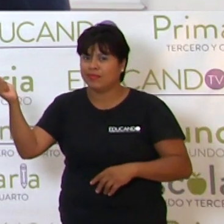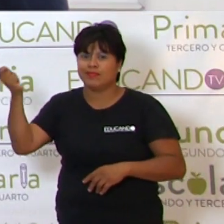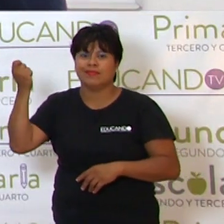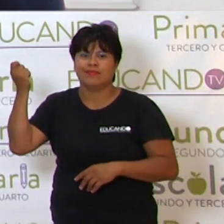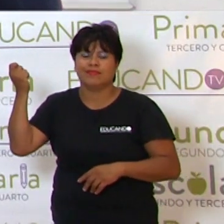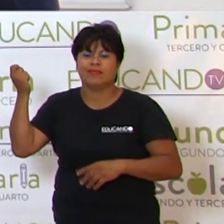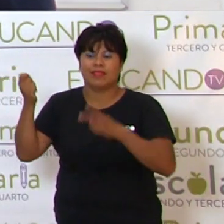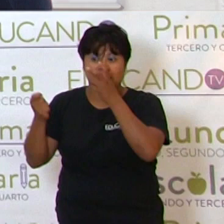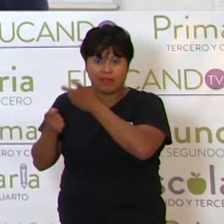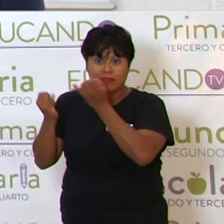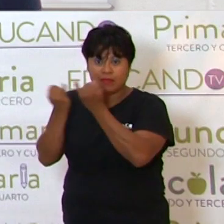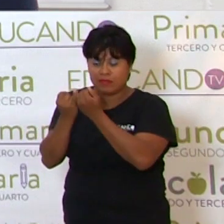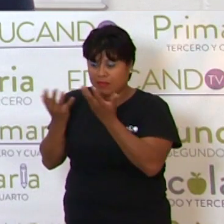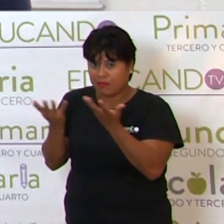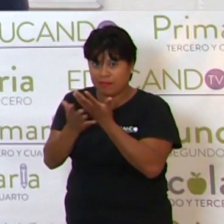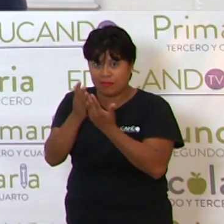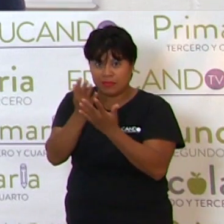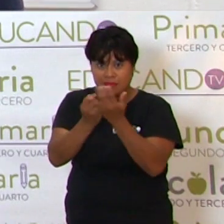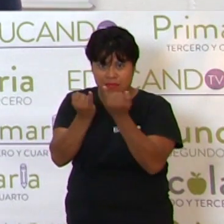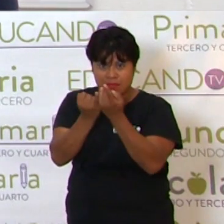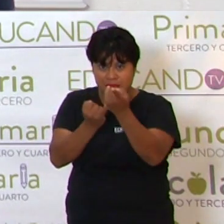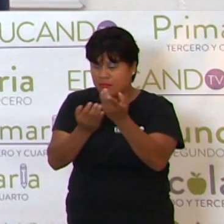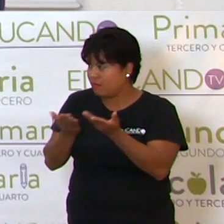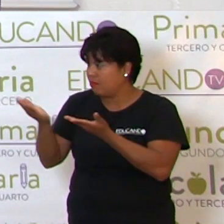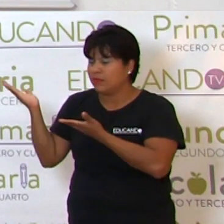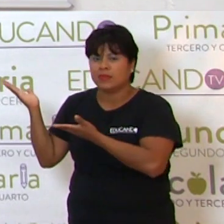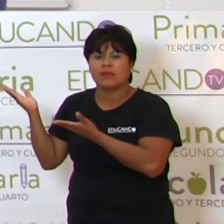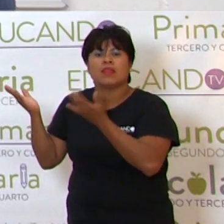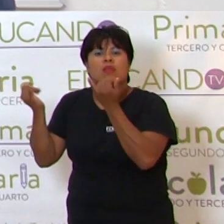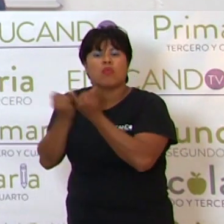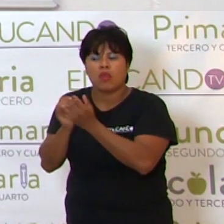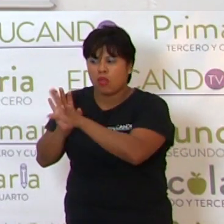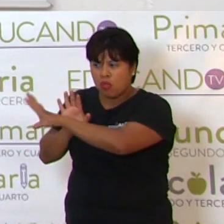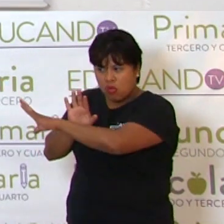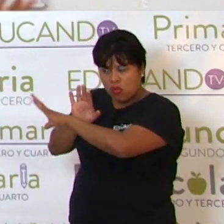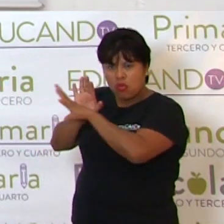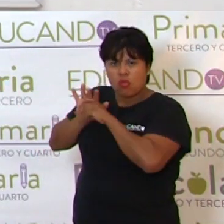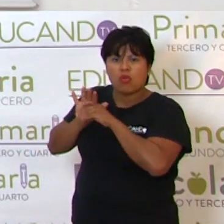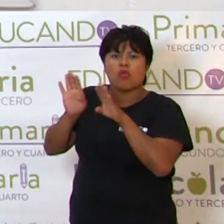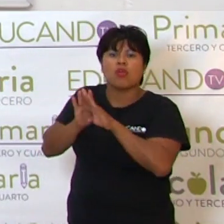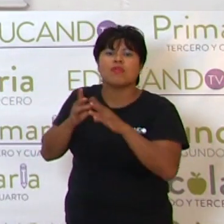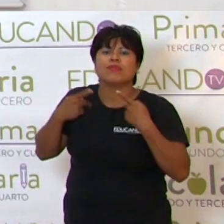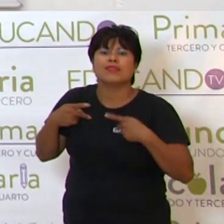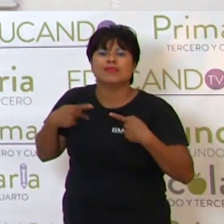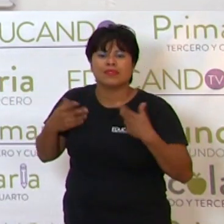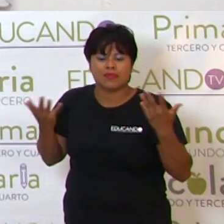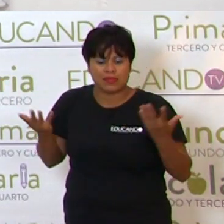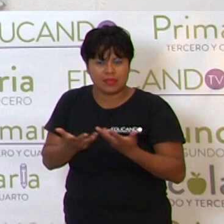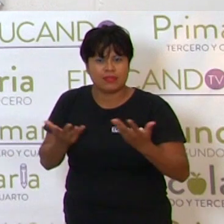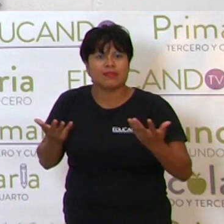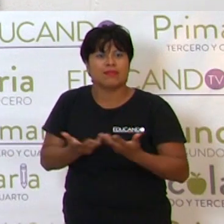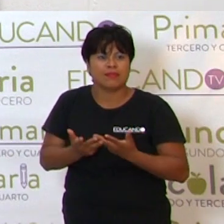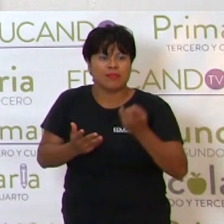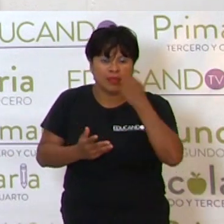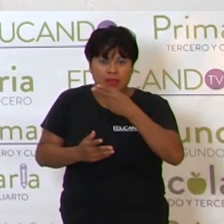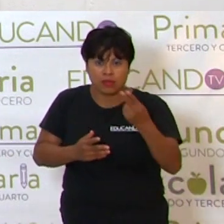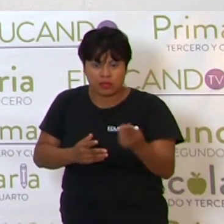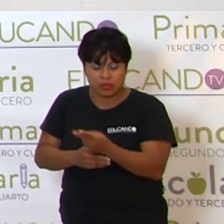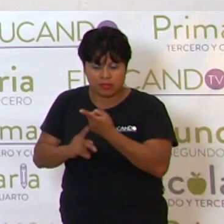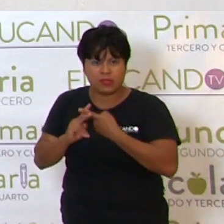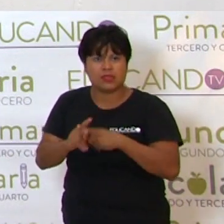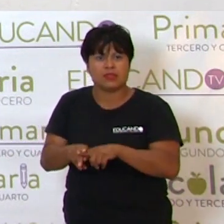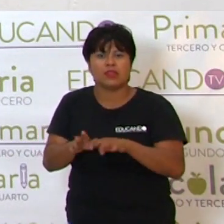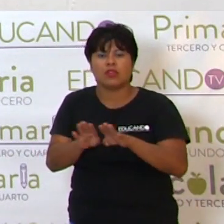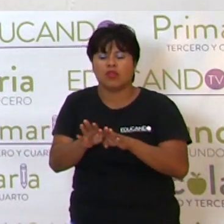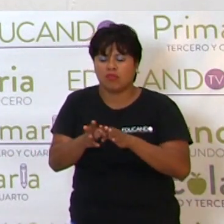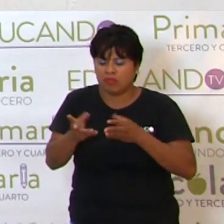Esto es lo que tienen que hacer ustedes, empezar a imitar las acciones de los personajes para que ustedes empiecen a